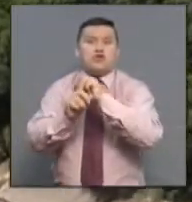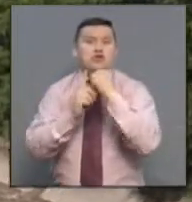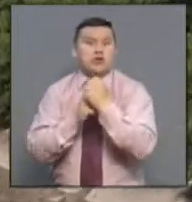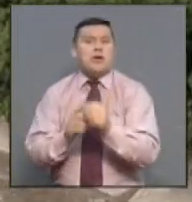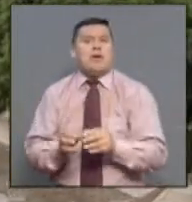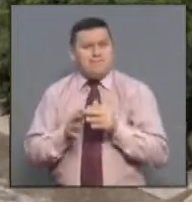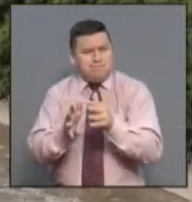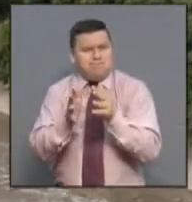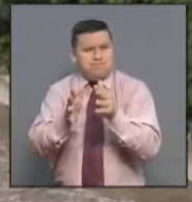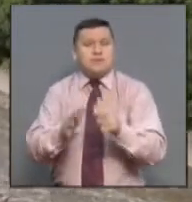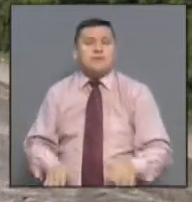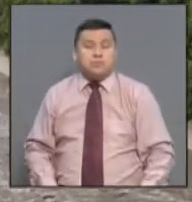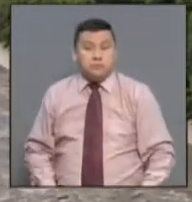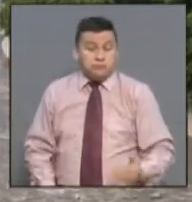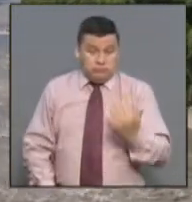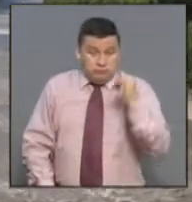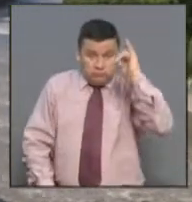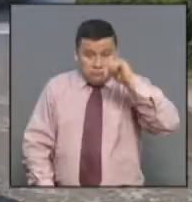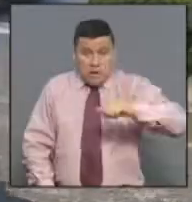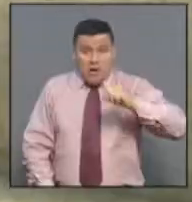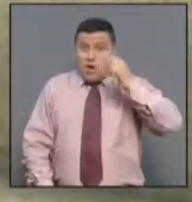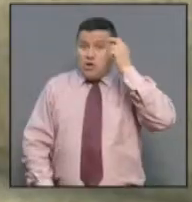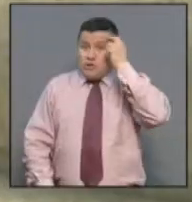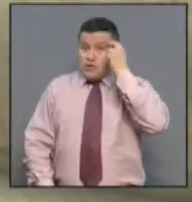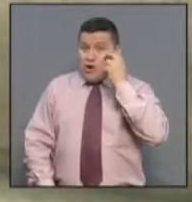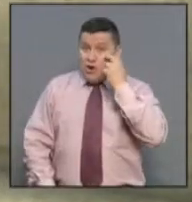el territorio. Llegamos aquí a Chocó,